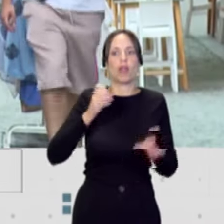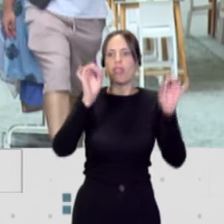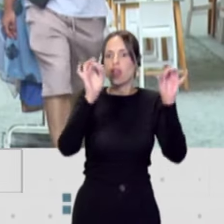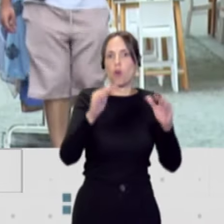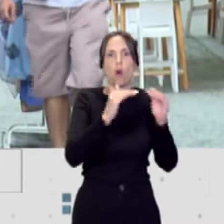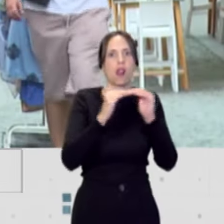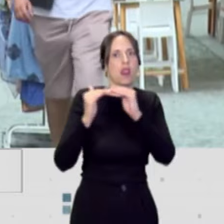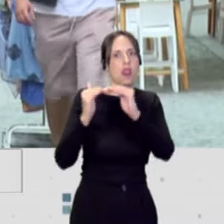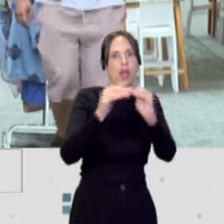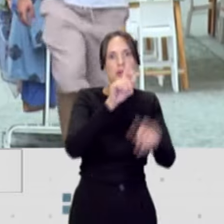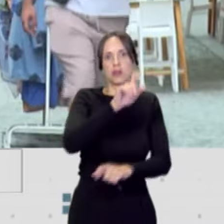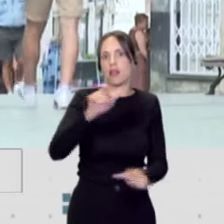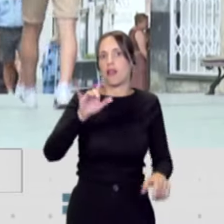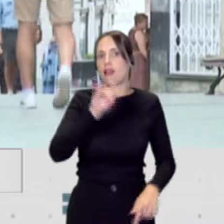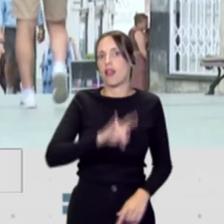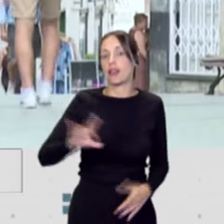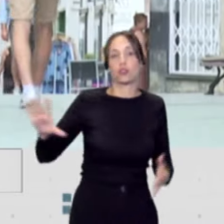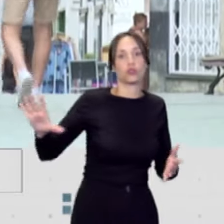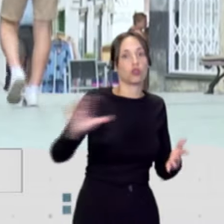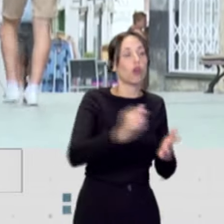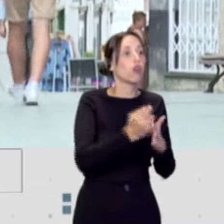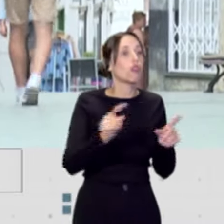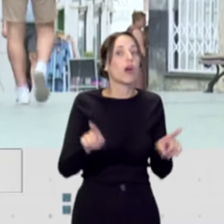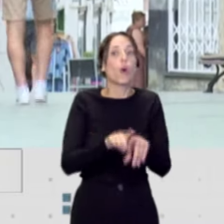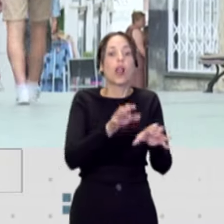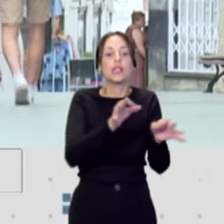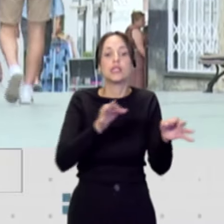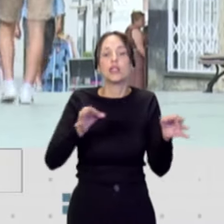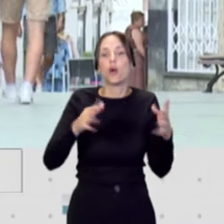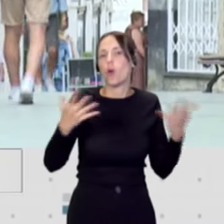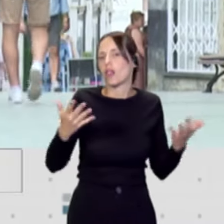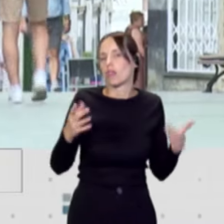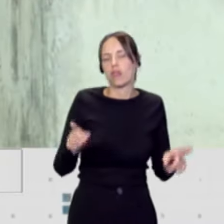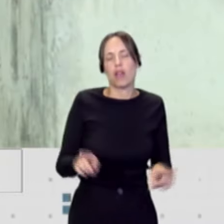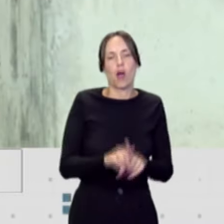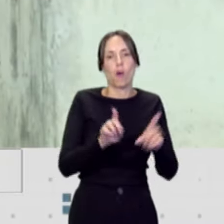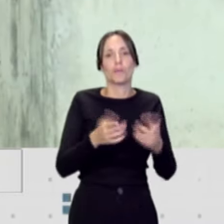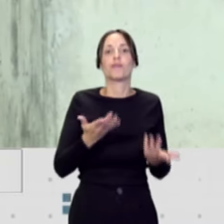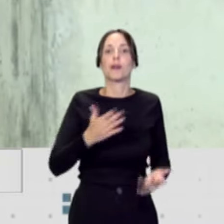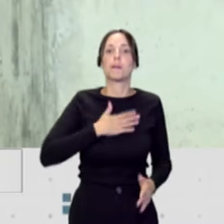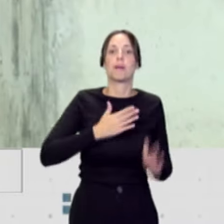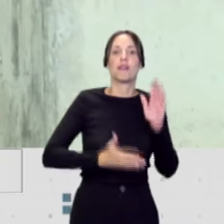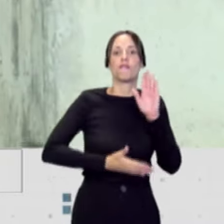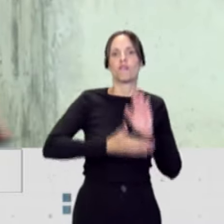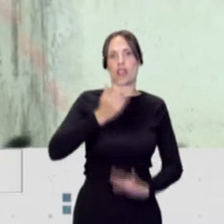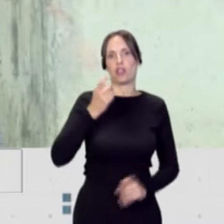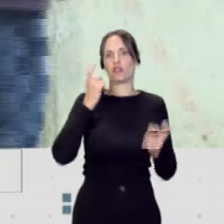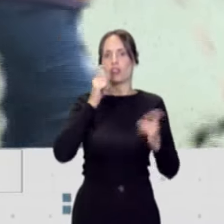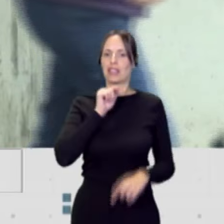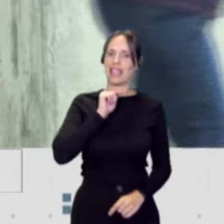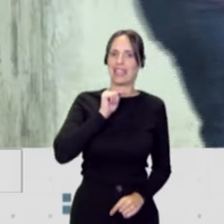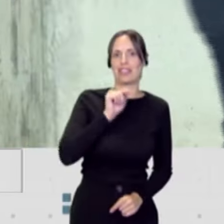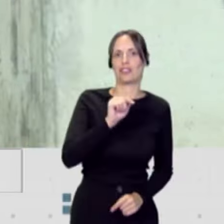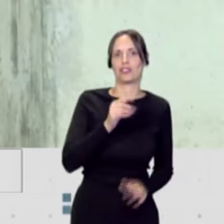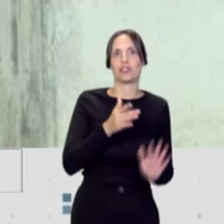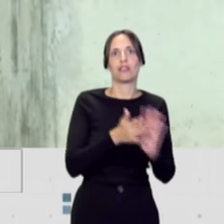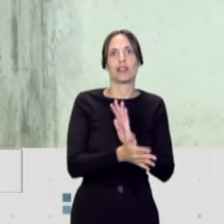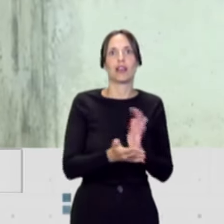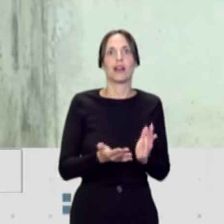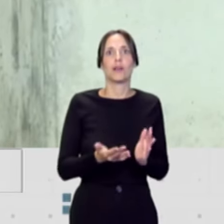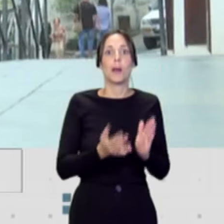canarios independientemente de donde vivan. Y eso es lo que se trata también por parte de la Federación, intentar el conseguir